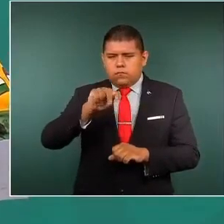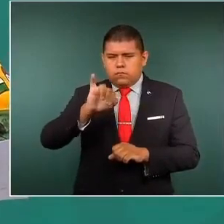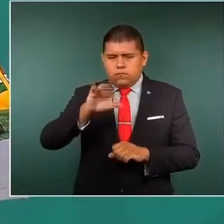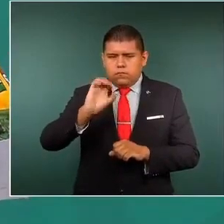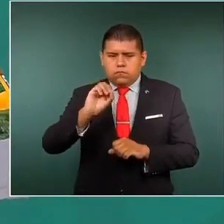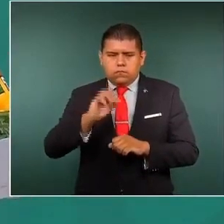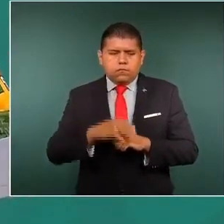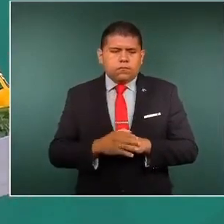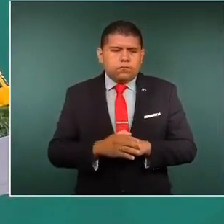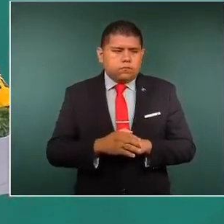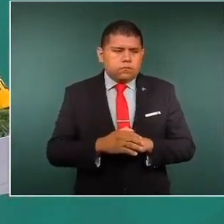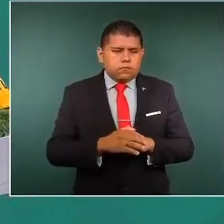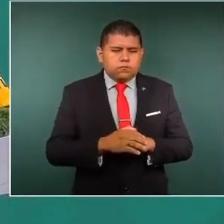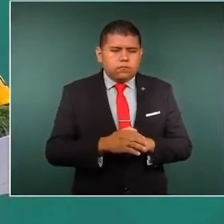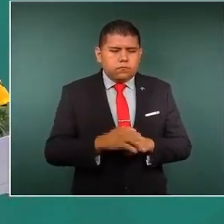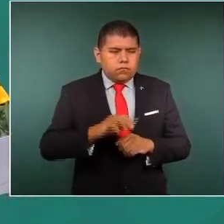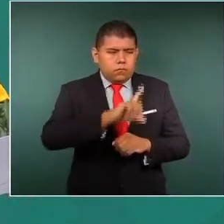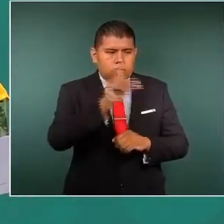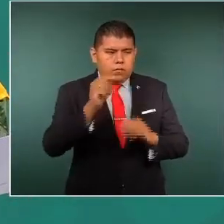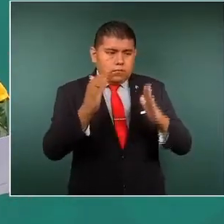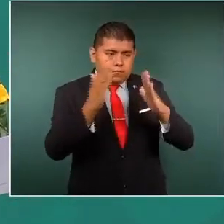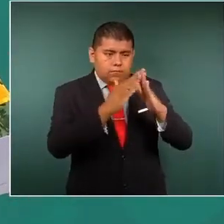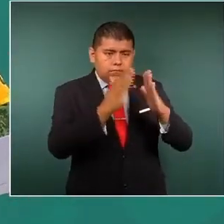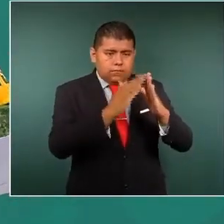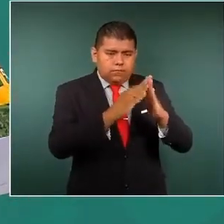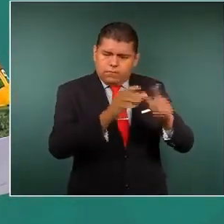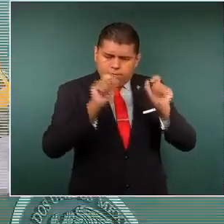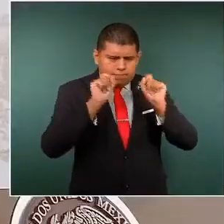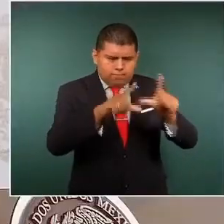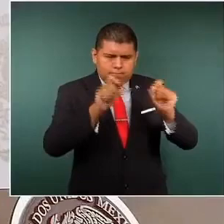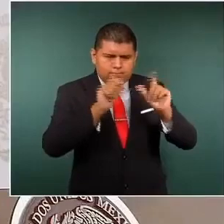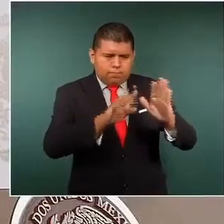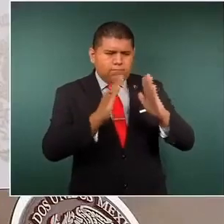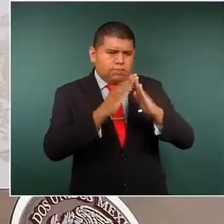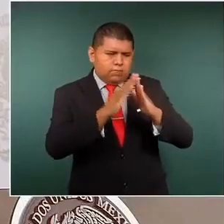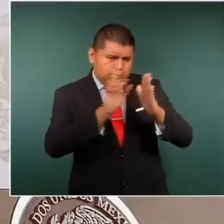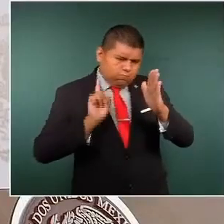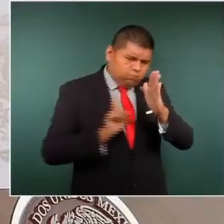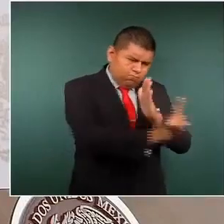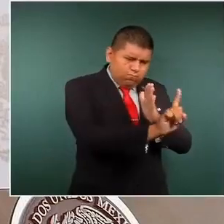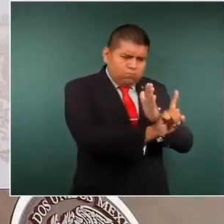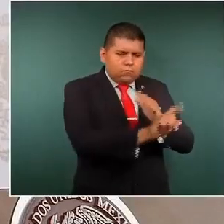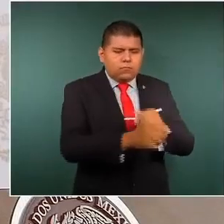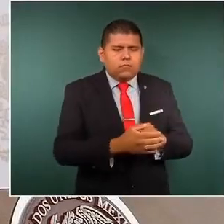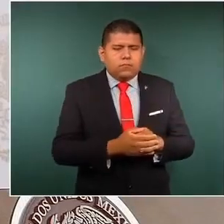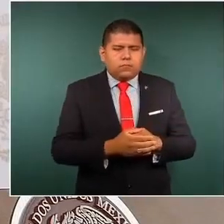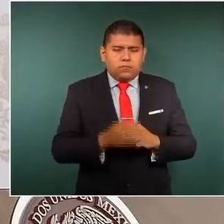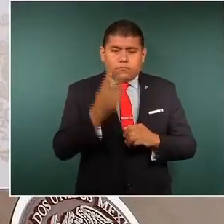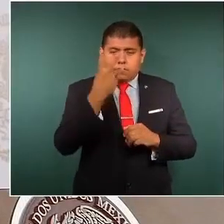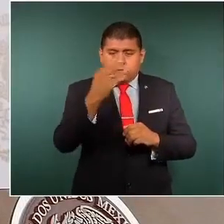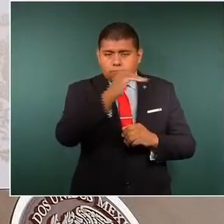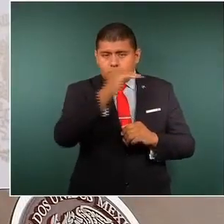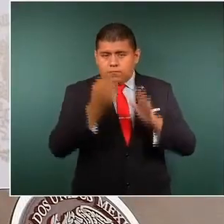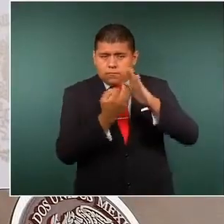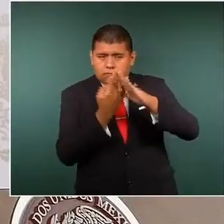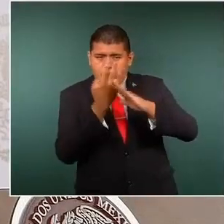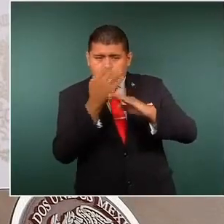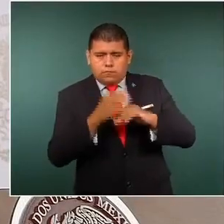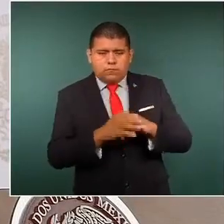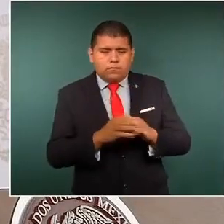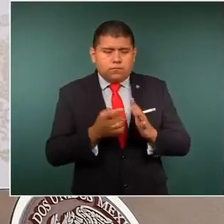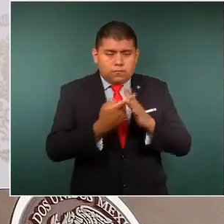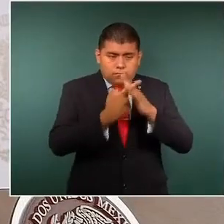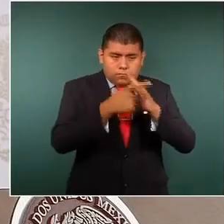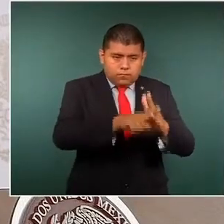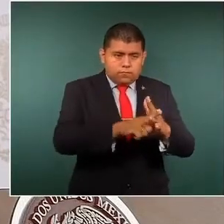para iniciar los cateos, los cuatro de manera simultánea. A las 3:30 se inicia el cateo en